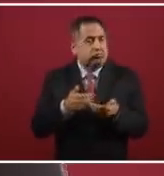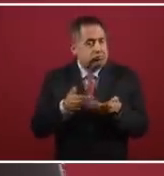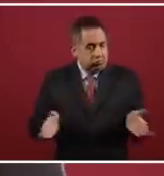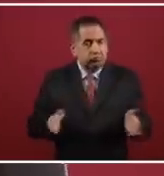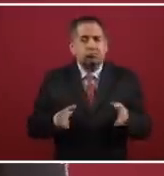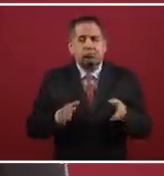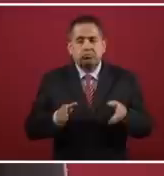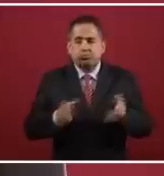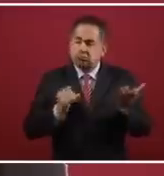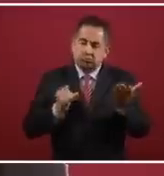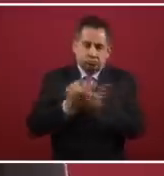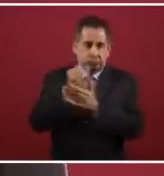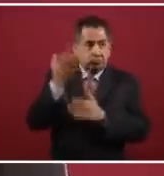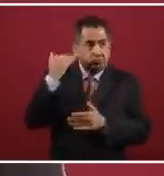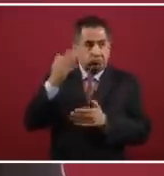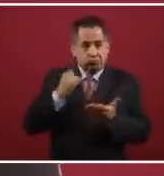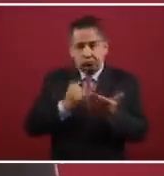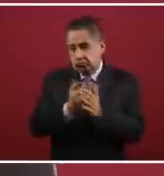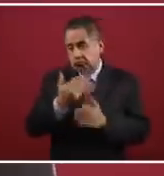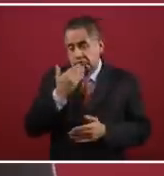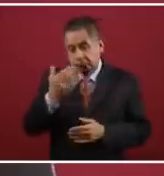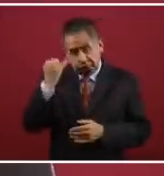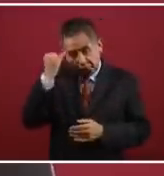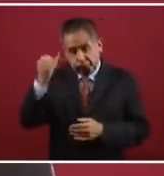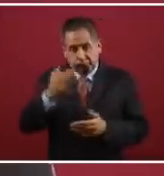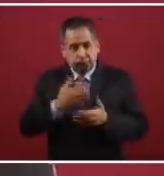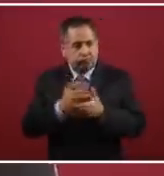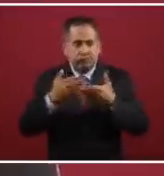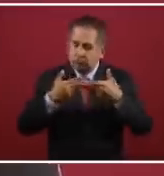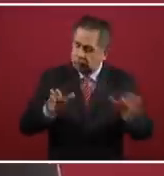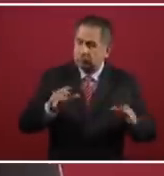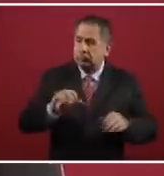y se tomó la decisión muy buena en